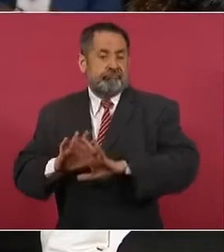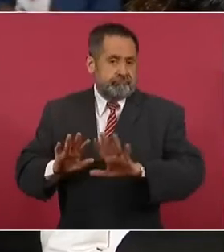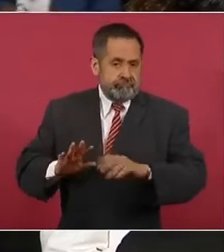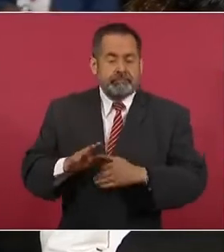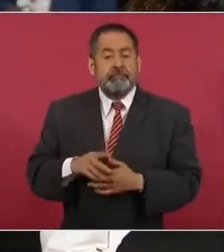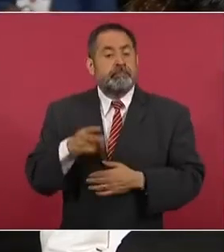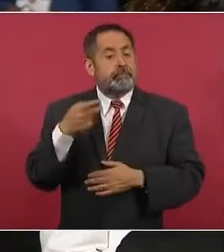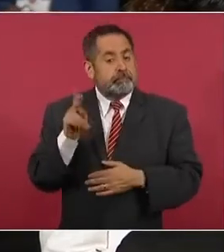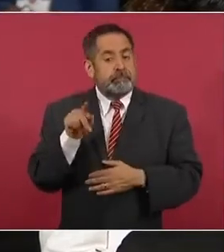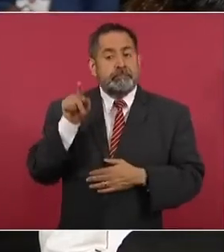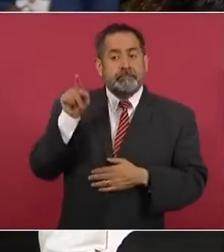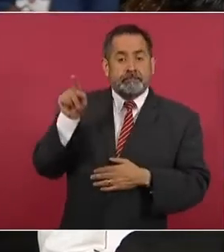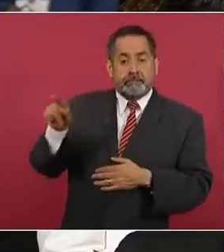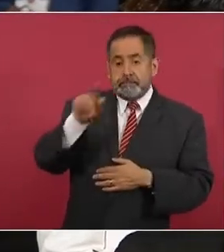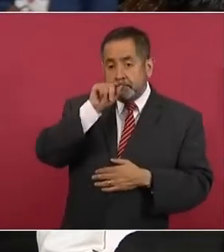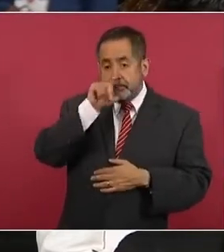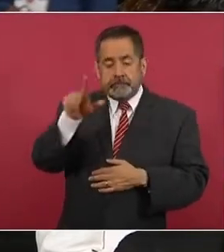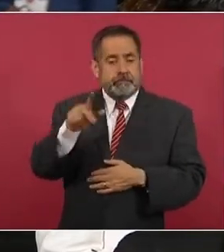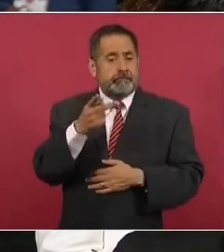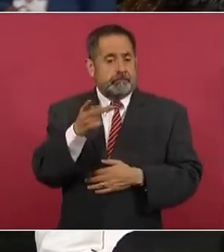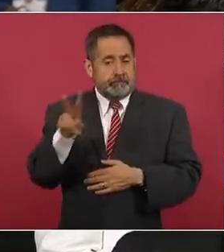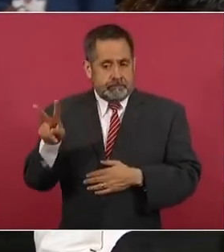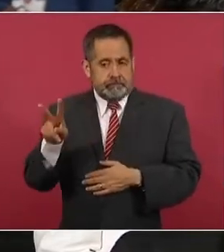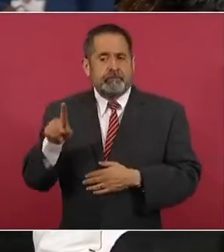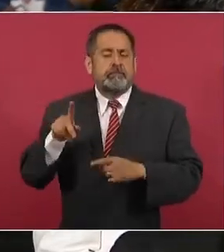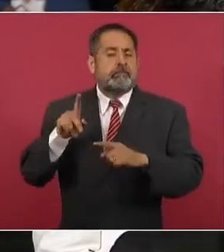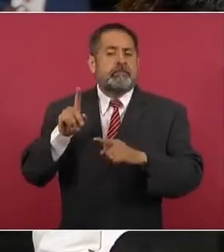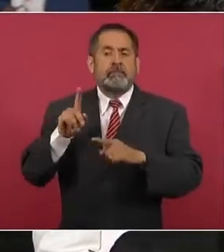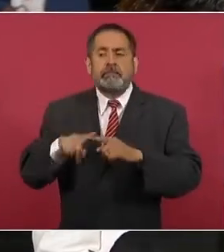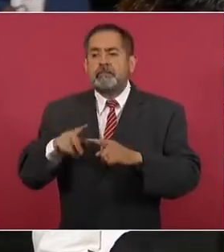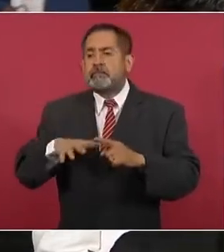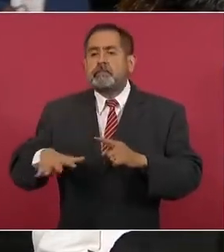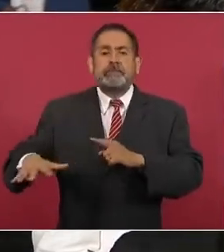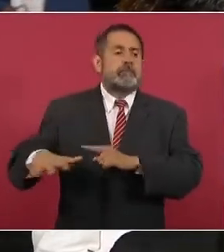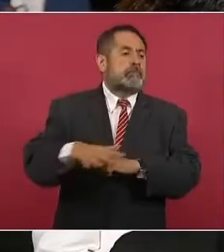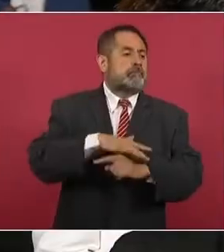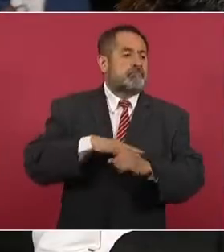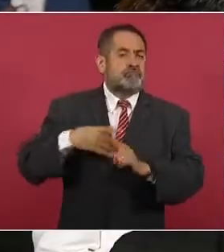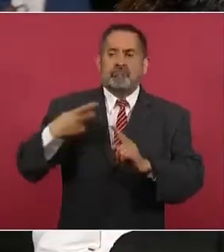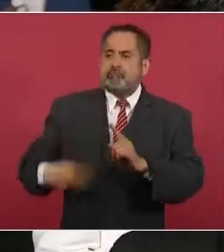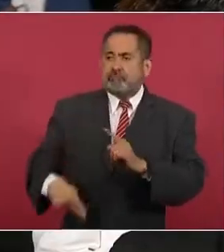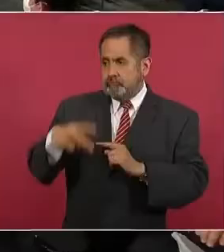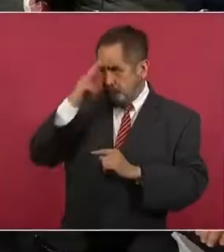queremos proteger también el medio ambiente, queremos proteger los bienes de la nación.